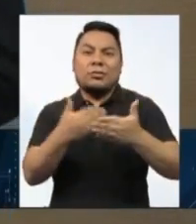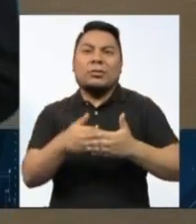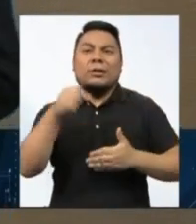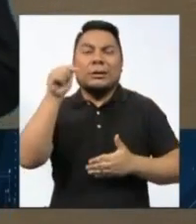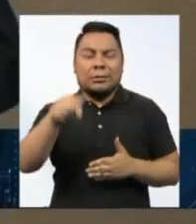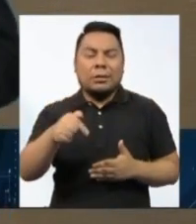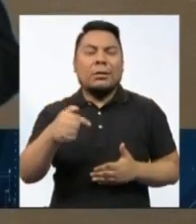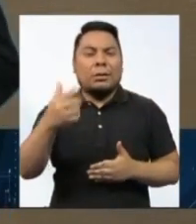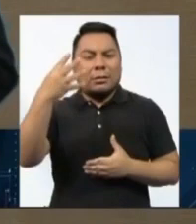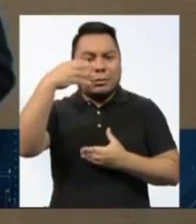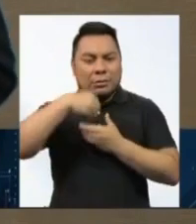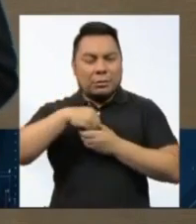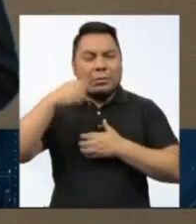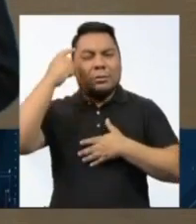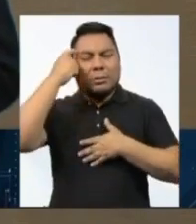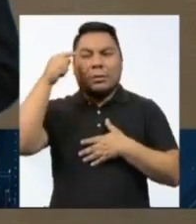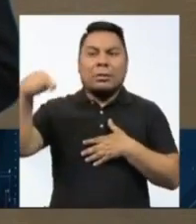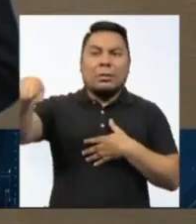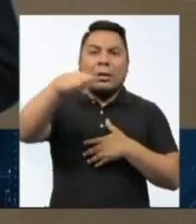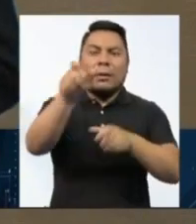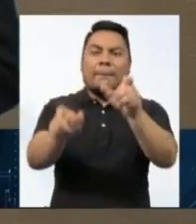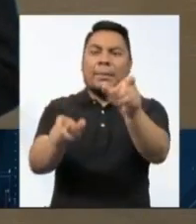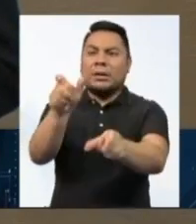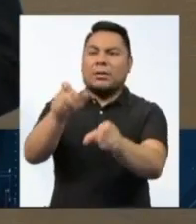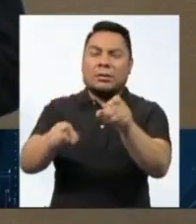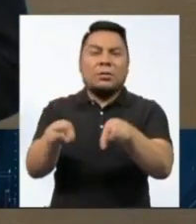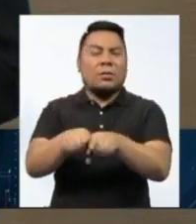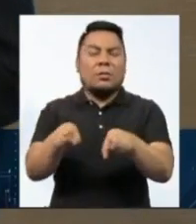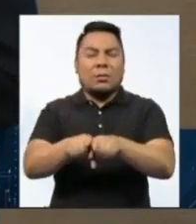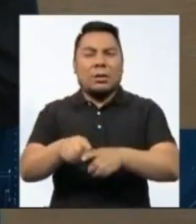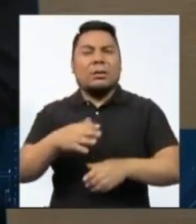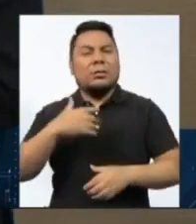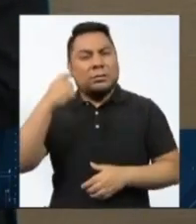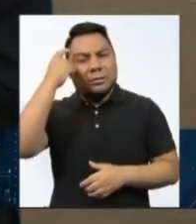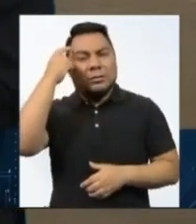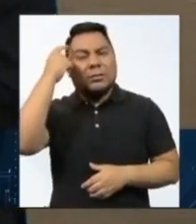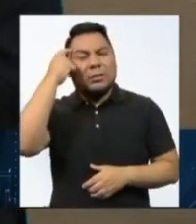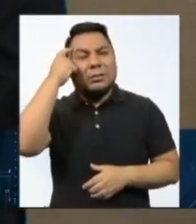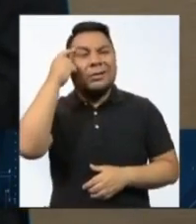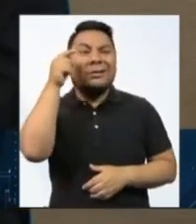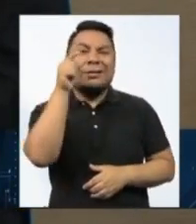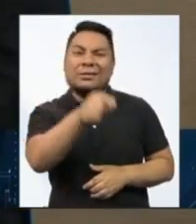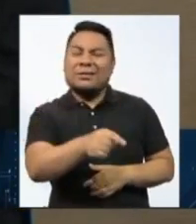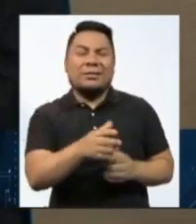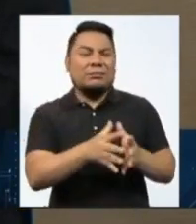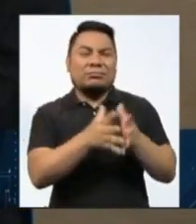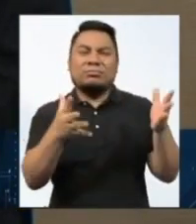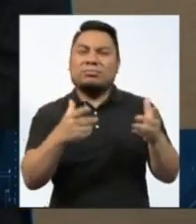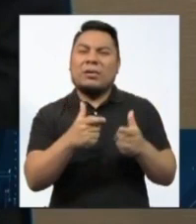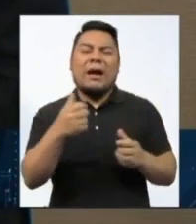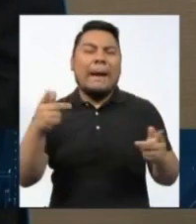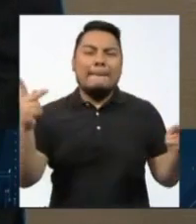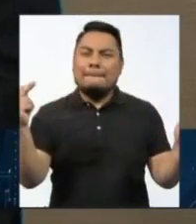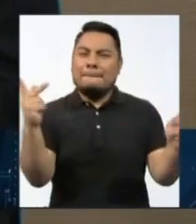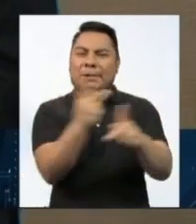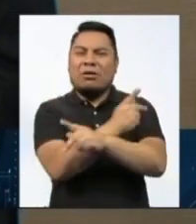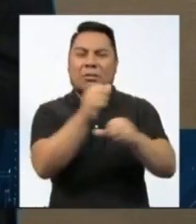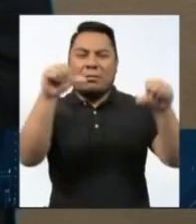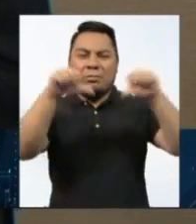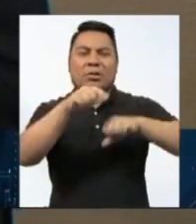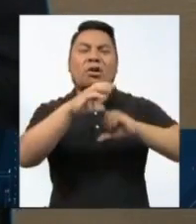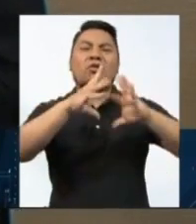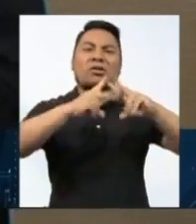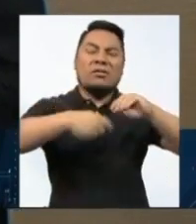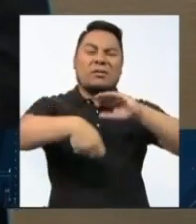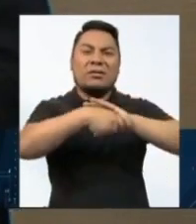conciencia de la población, de saber lo perjudicial que es la corrupción y lo que tenemos